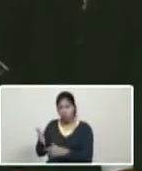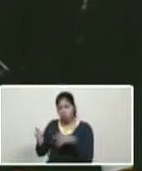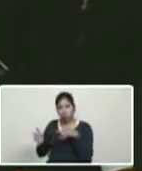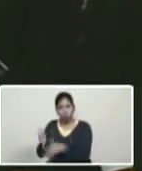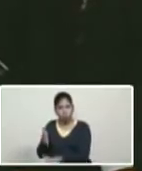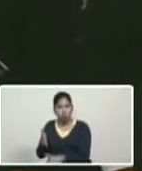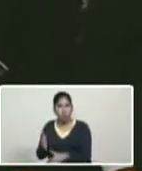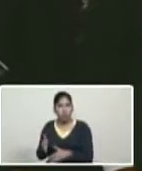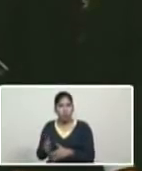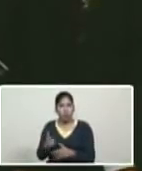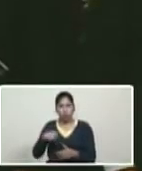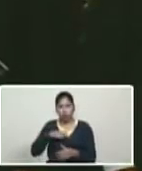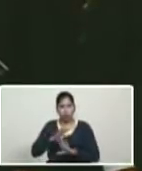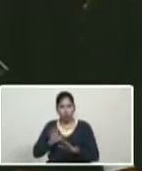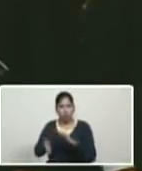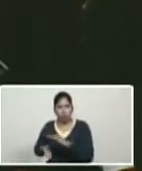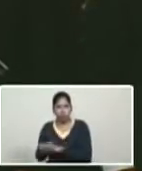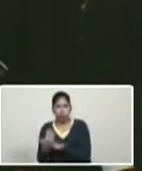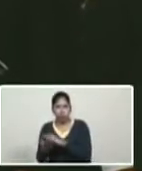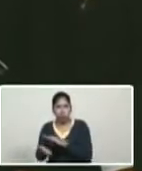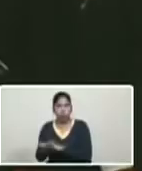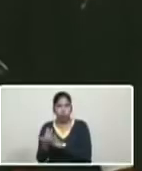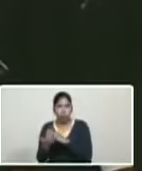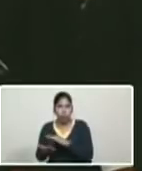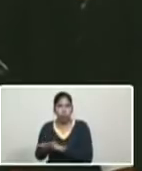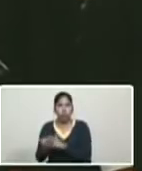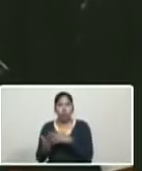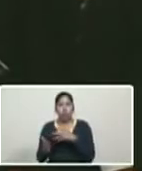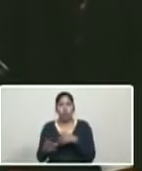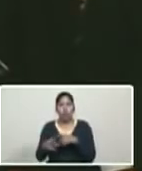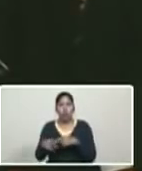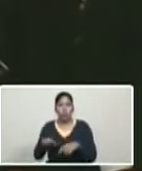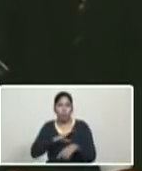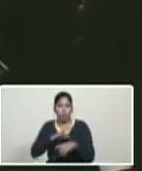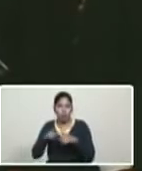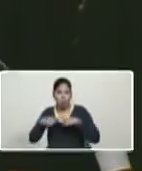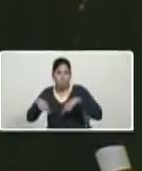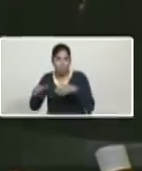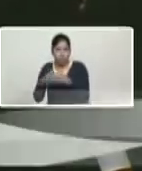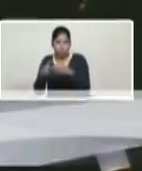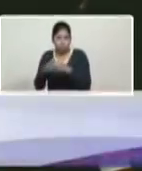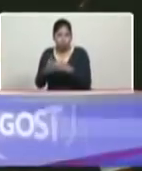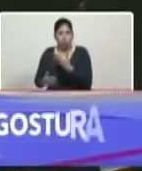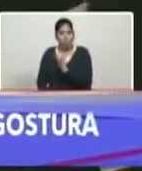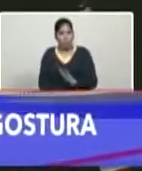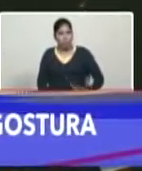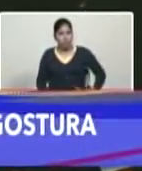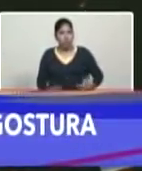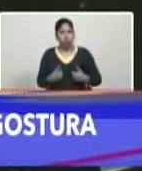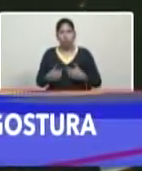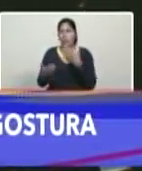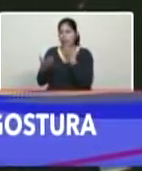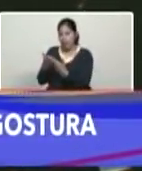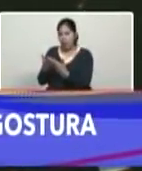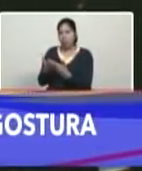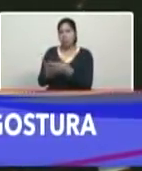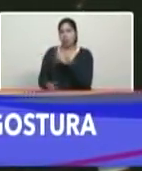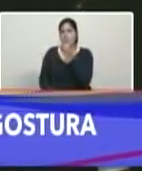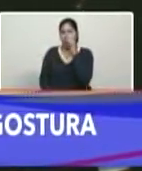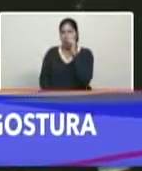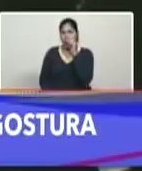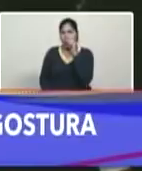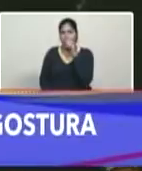hemos reproducido en la Comisión Presidencial para la Conmemoración del Bicentenario, quiero agradecer al general en jefe, Vladín Padrino, por